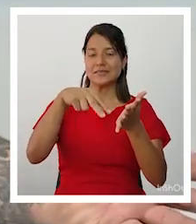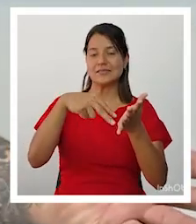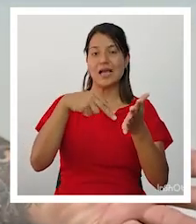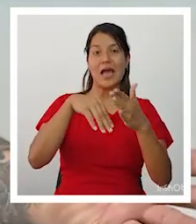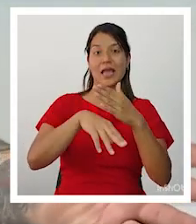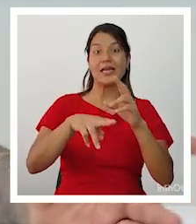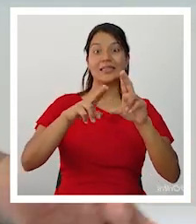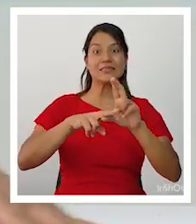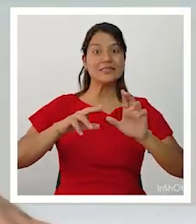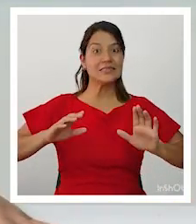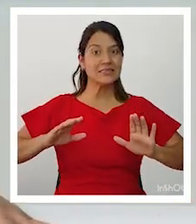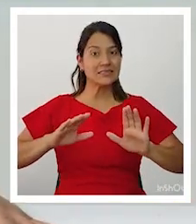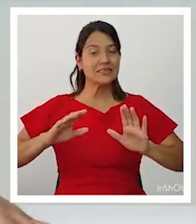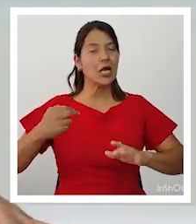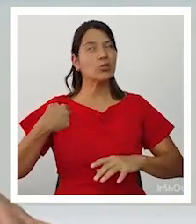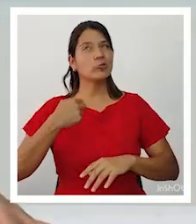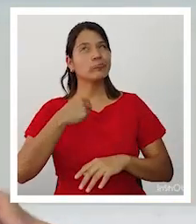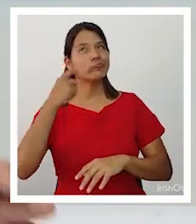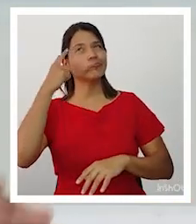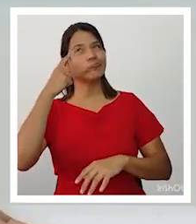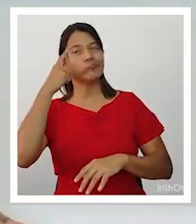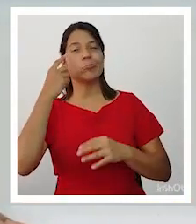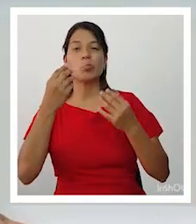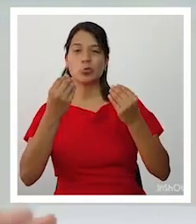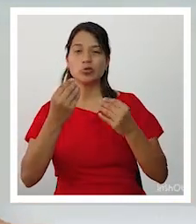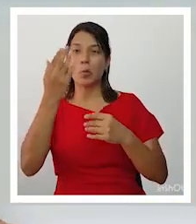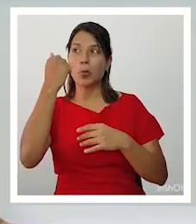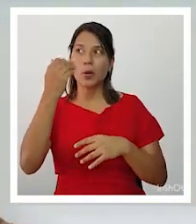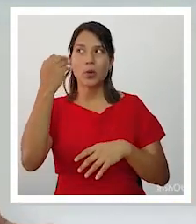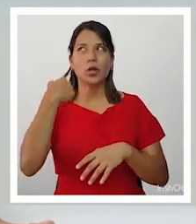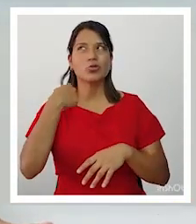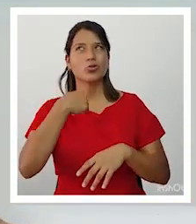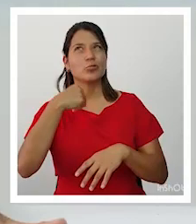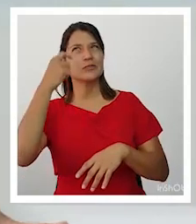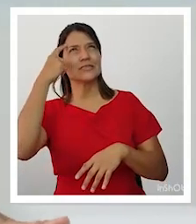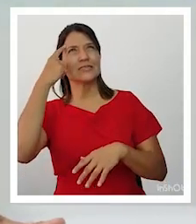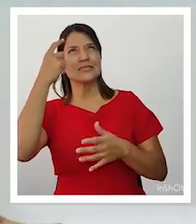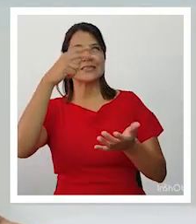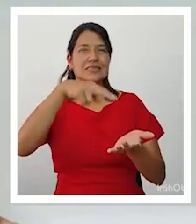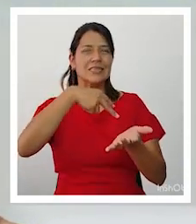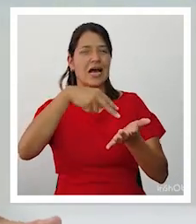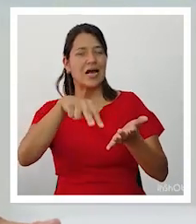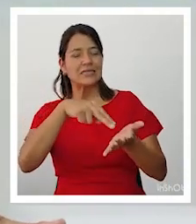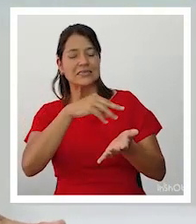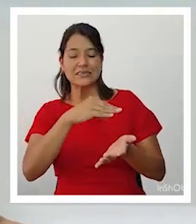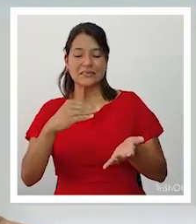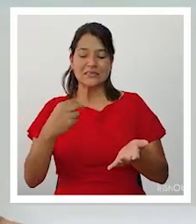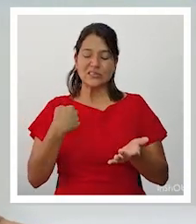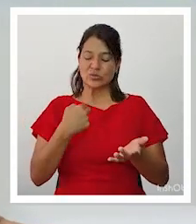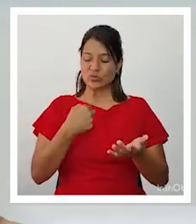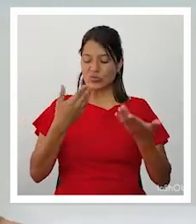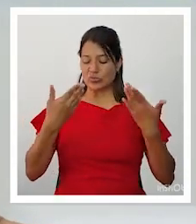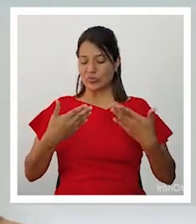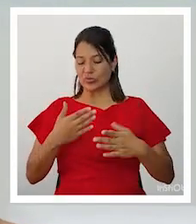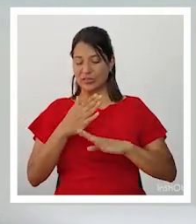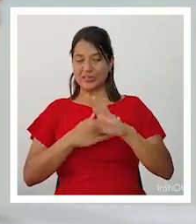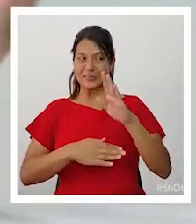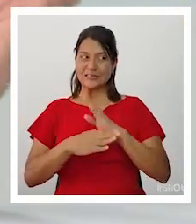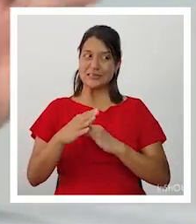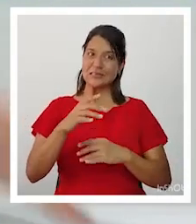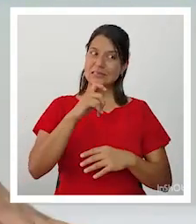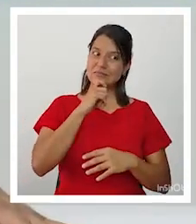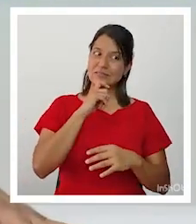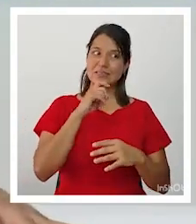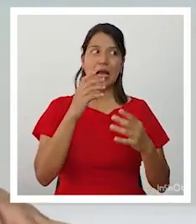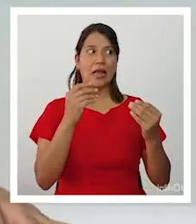lo pensamos mucho, ¿verdad? Porque nosotros decíamos, uy, mira, danza, y nosotros, quién sabe, ¿verdad? Qué miedo. No, qué